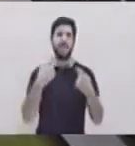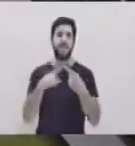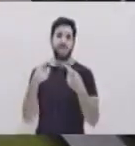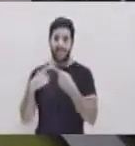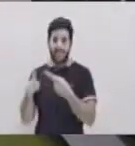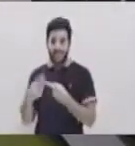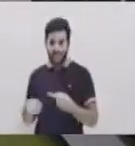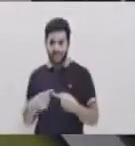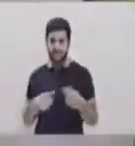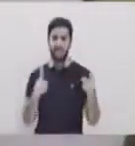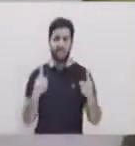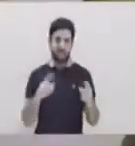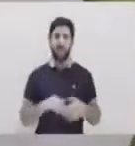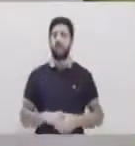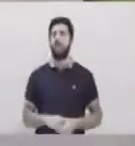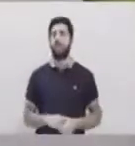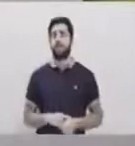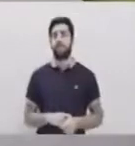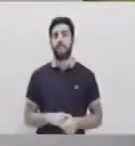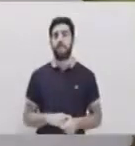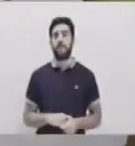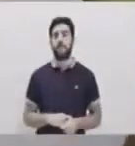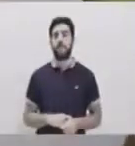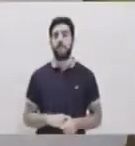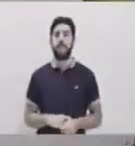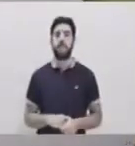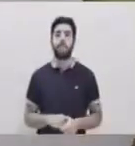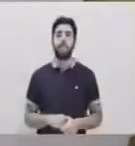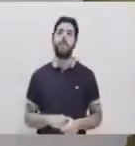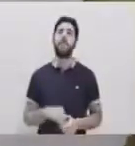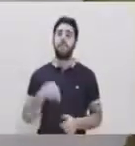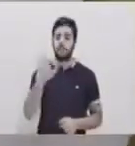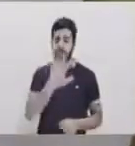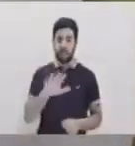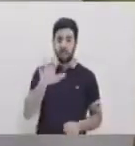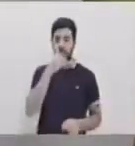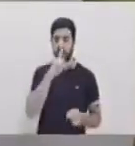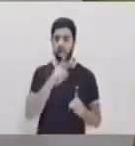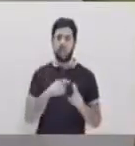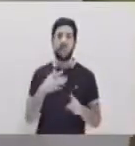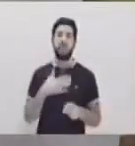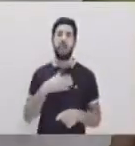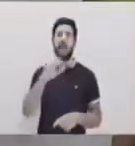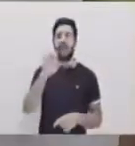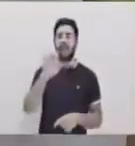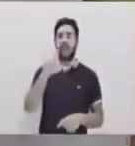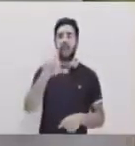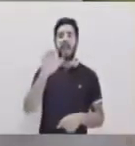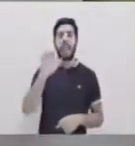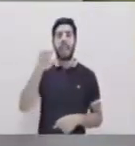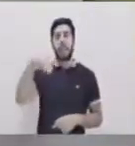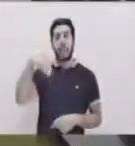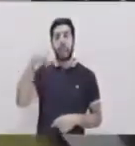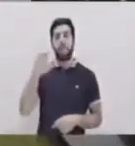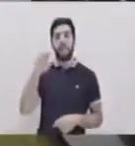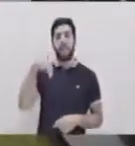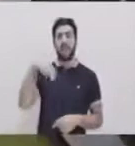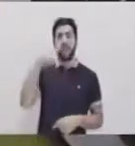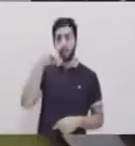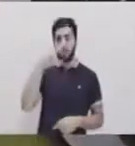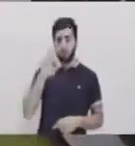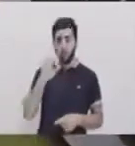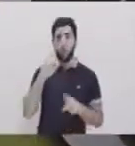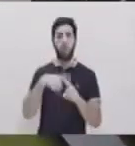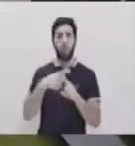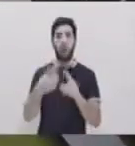de diferente categoría se van a reconocer también como elementos. Y estos elementos, a